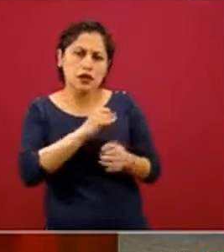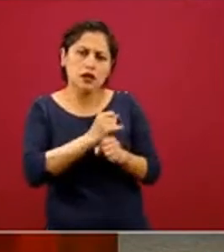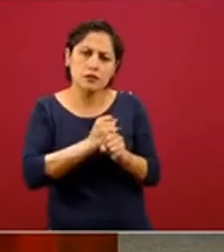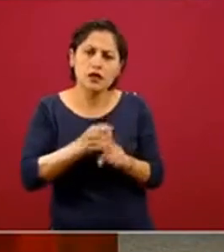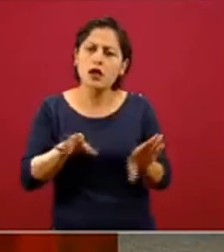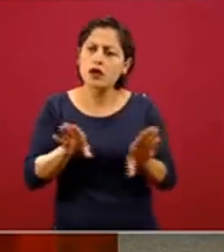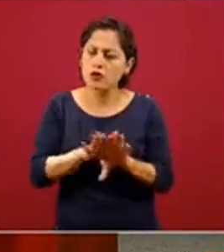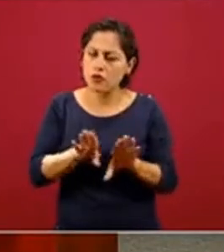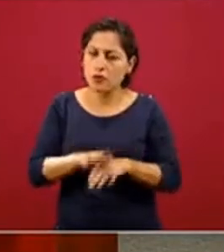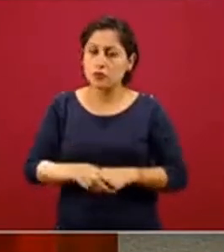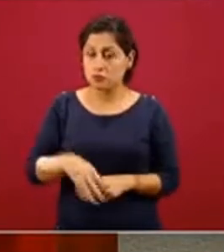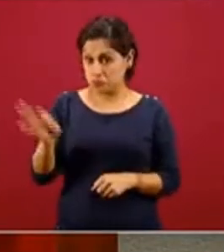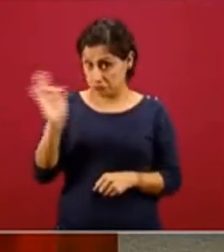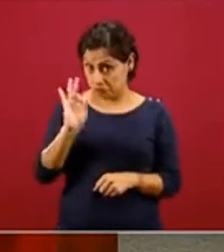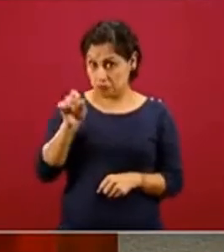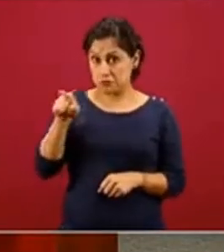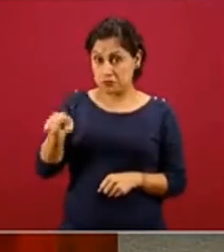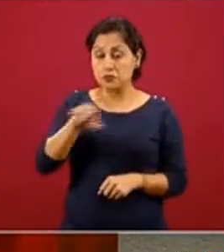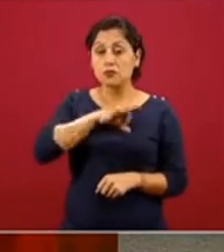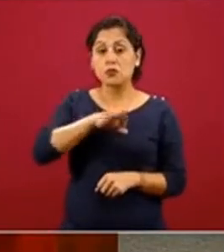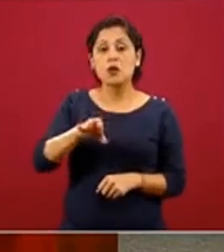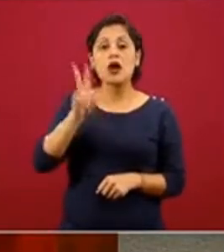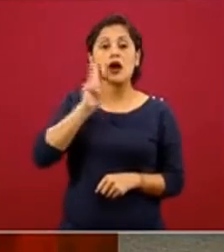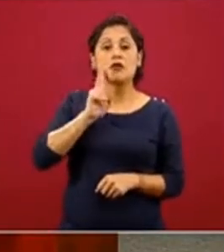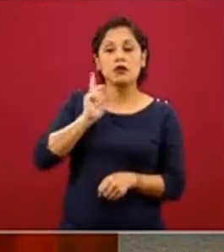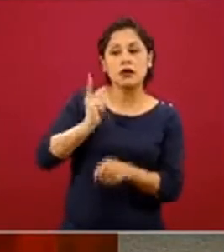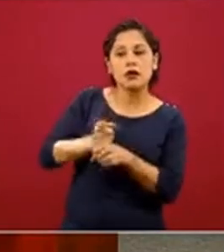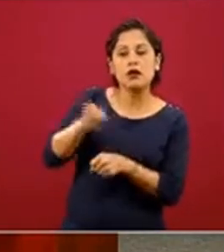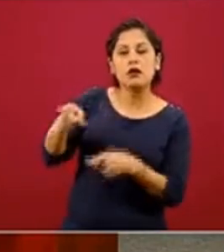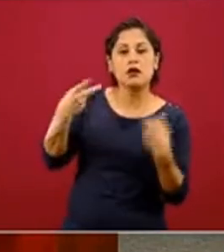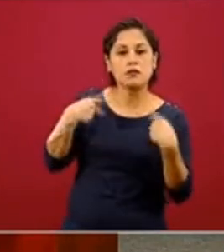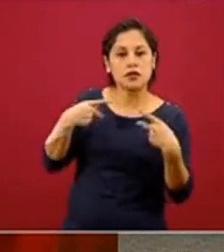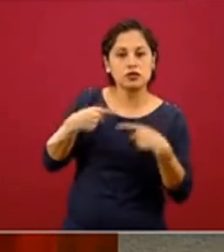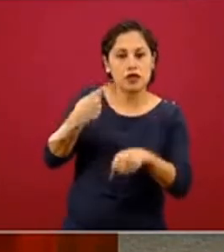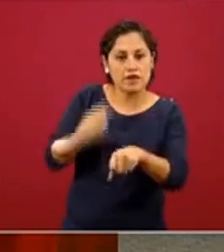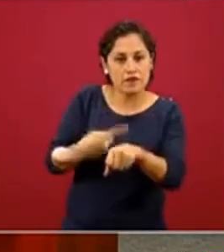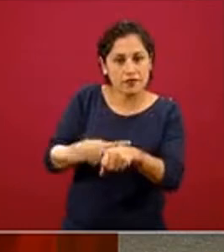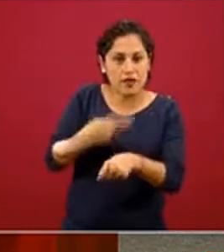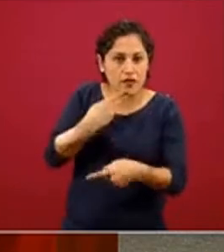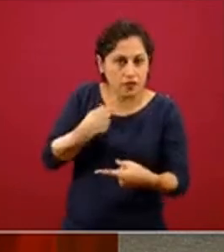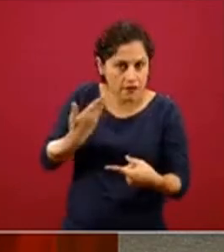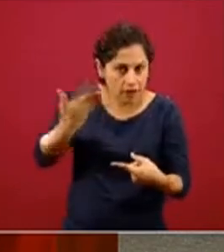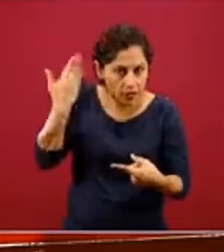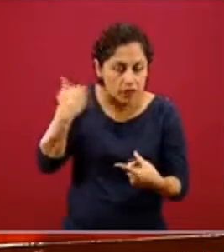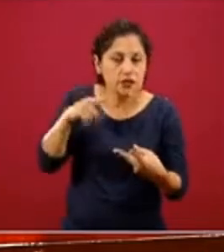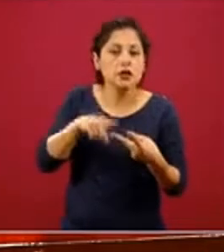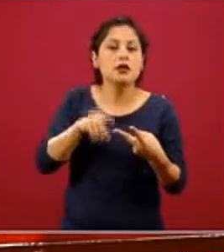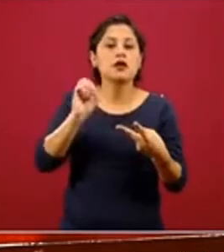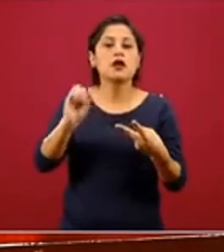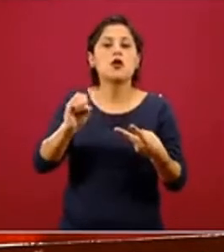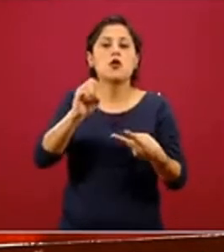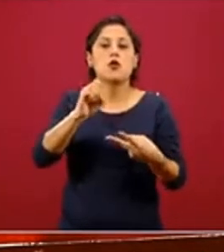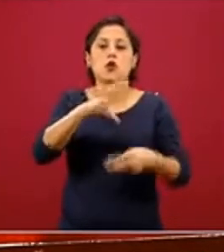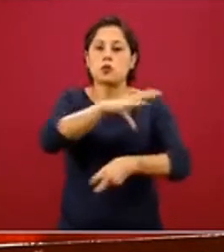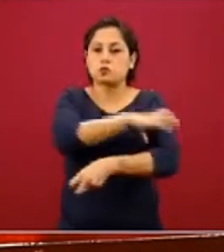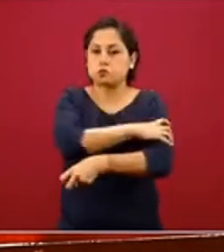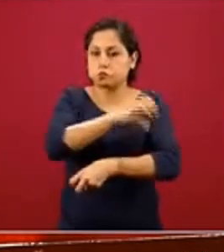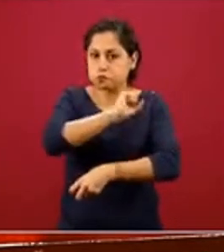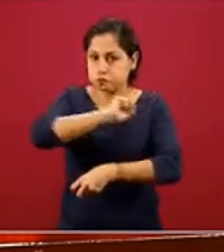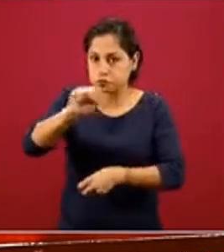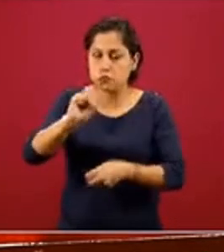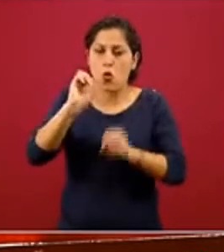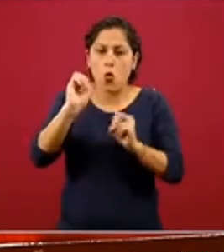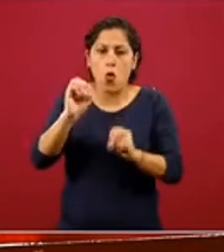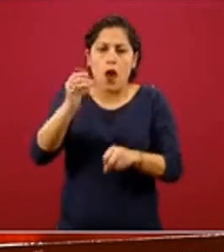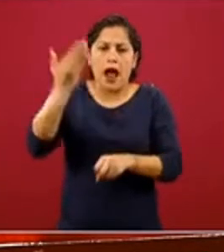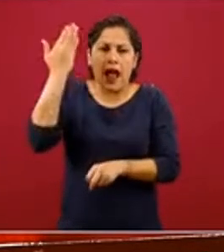grupo además detectaron que la persona era diabética, detectaron que la persona era hipertensa, que tenía alguna